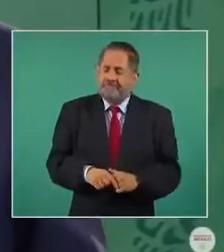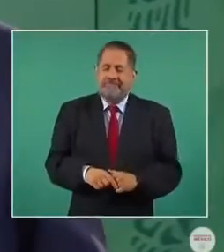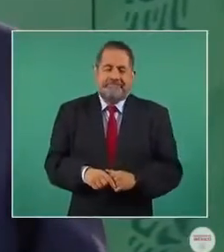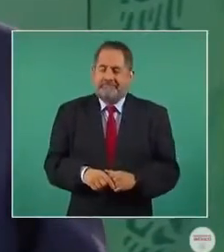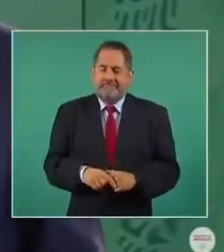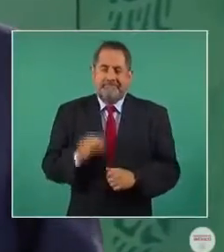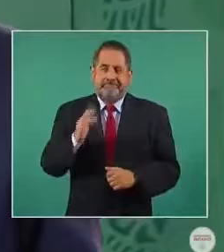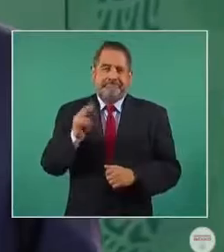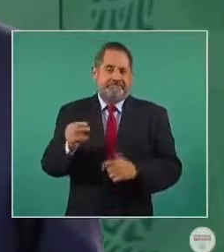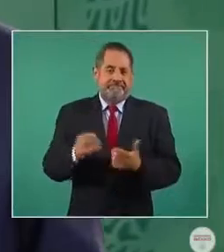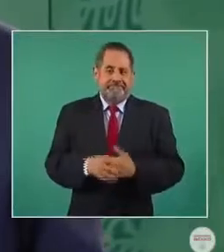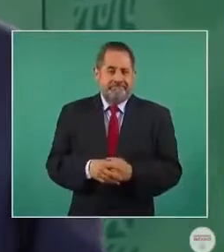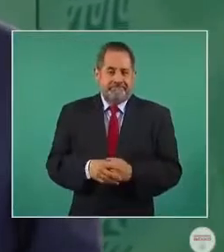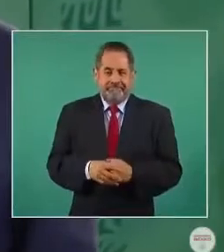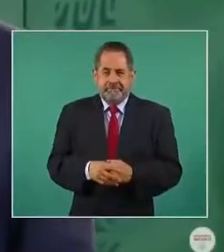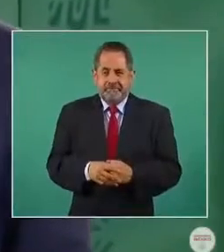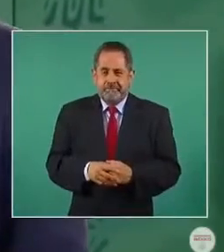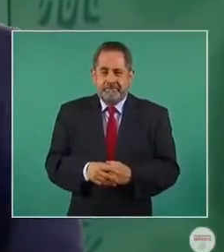es